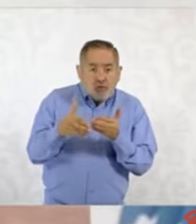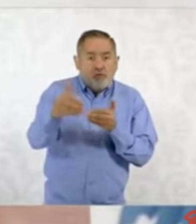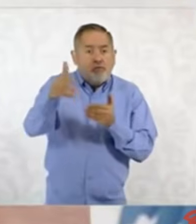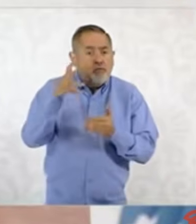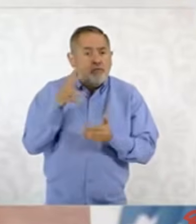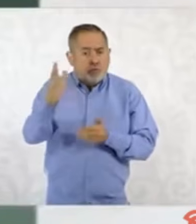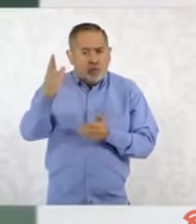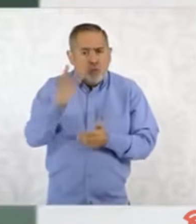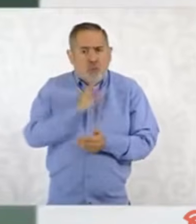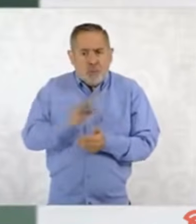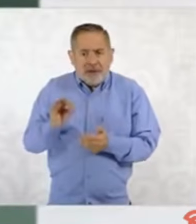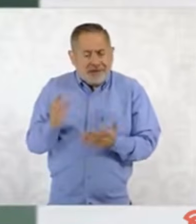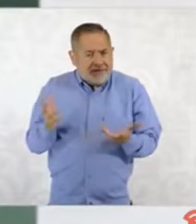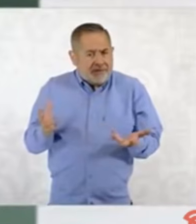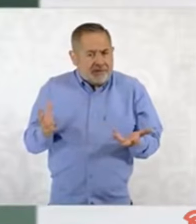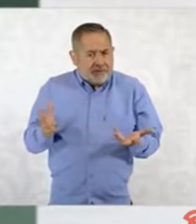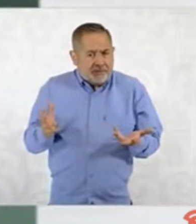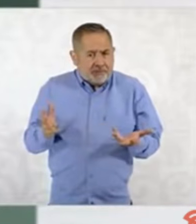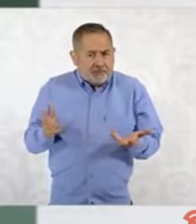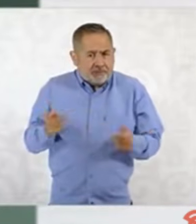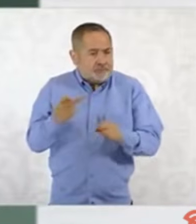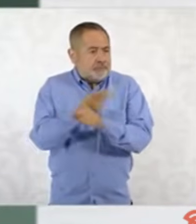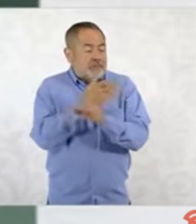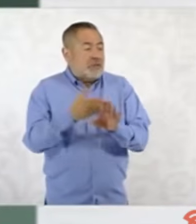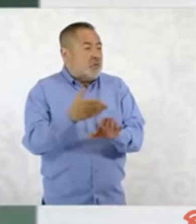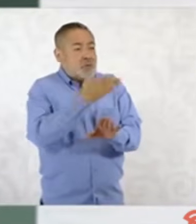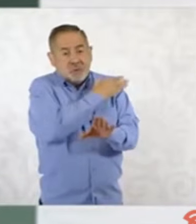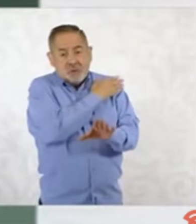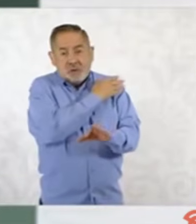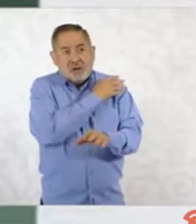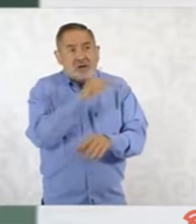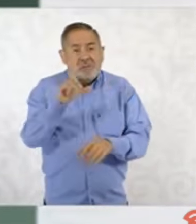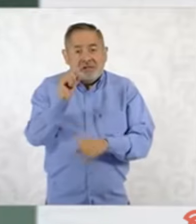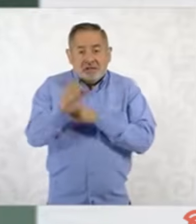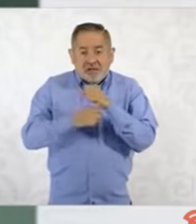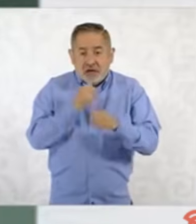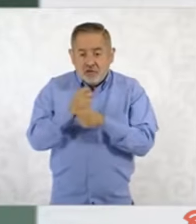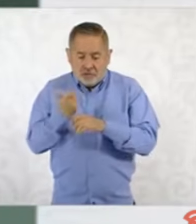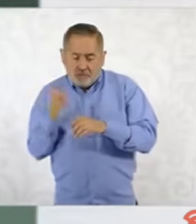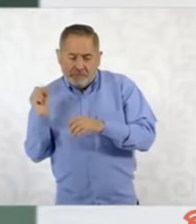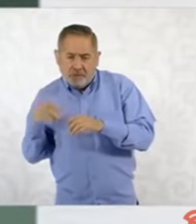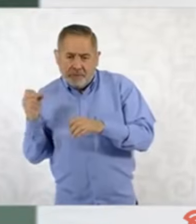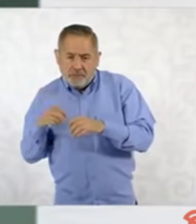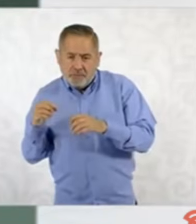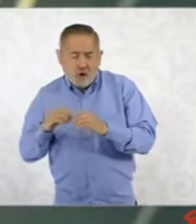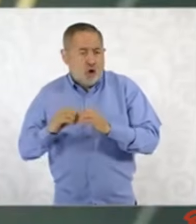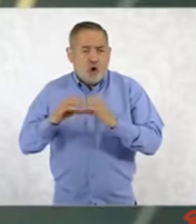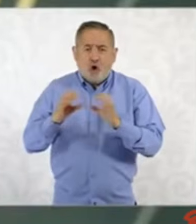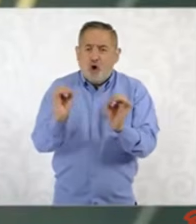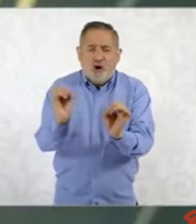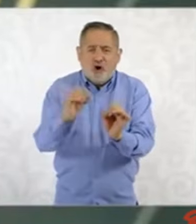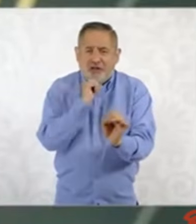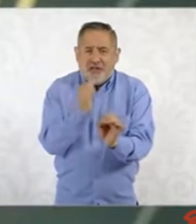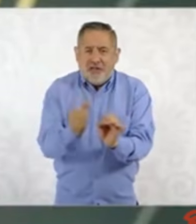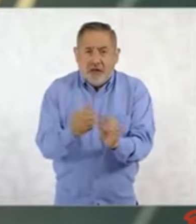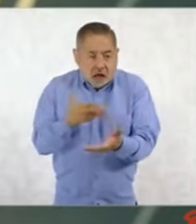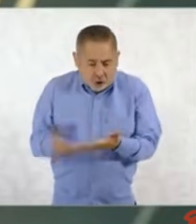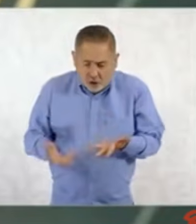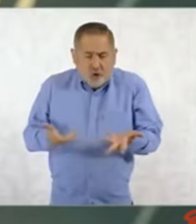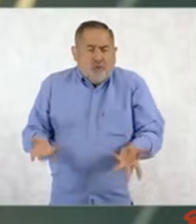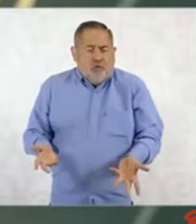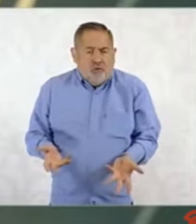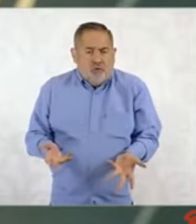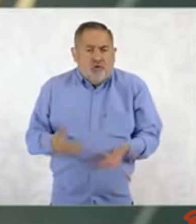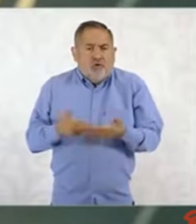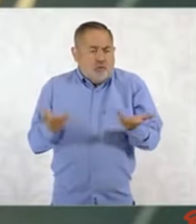Es decir, no podemos recuperar lo que no se ahorró durante casi 20 años. Ya Martí Batres aquí lo explicó. Pues esta bolsa en el